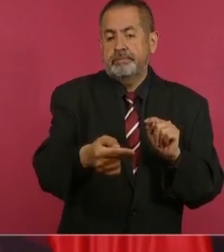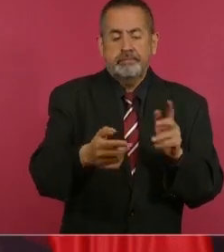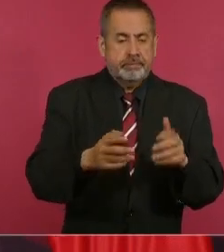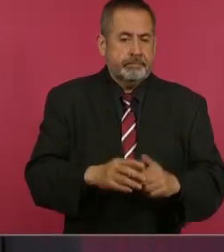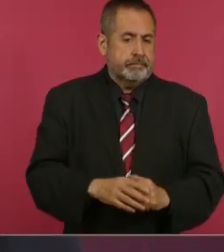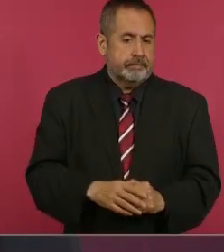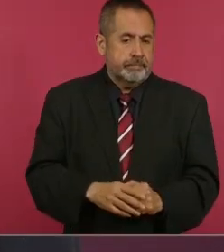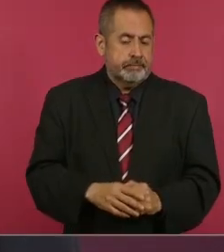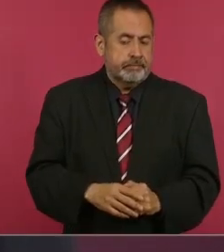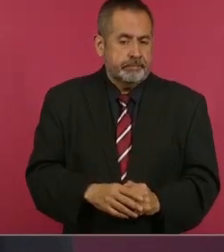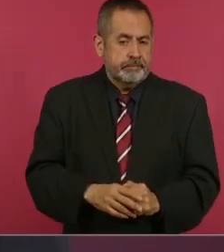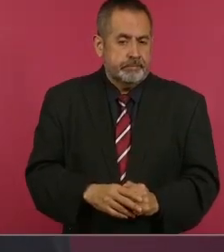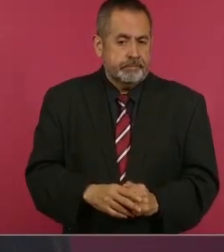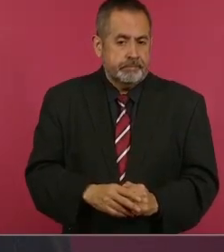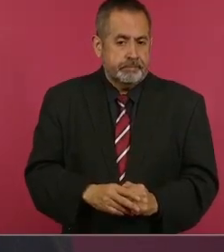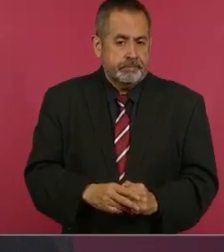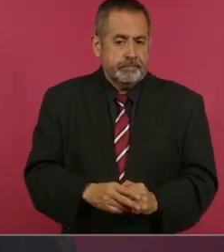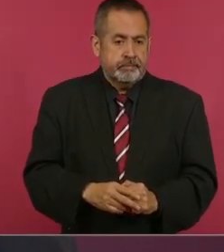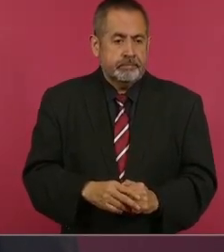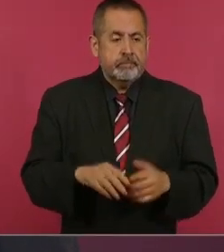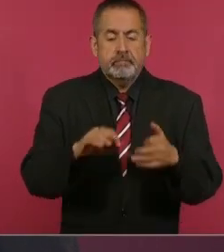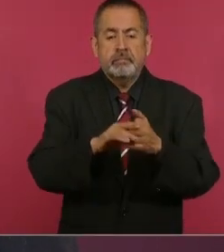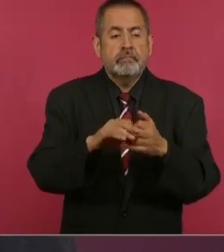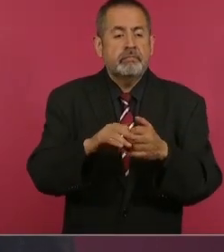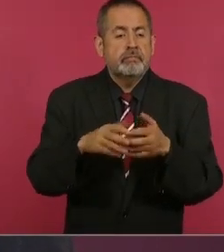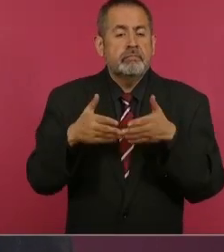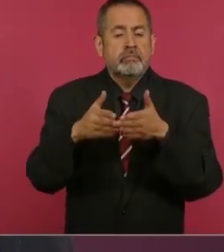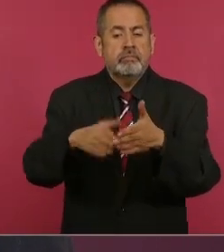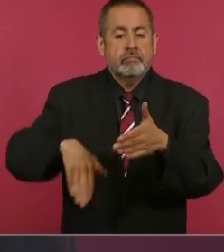Y el puerto de Guaymas,